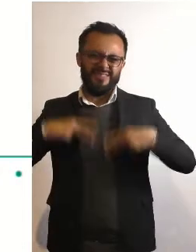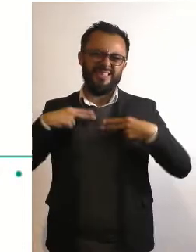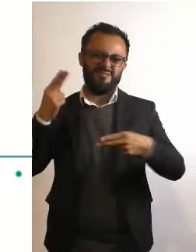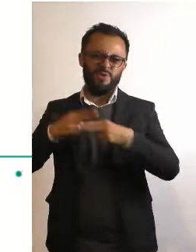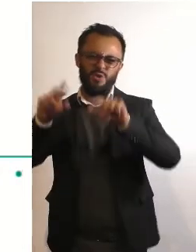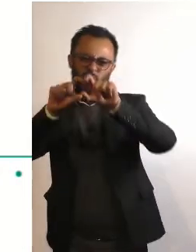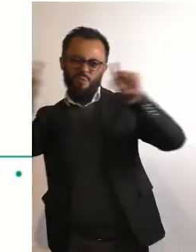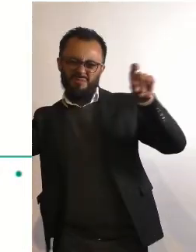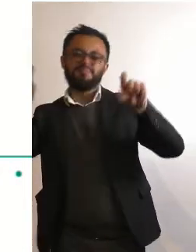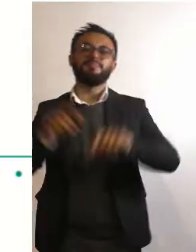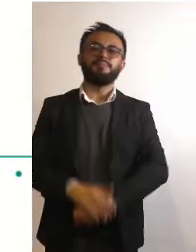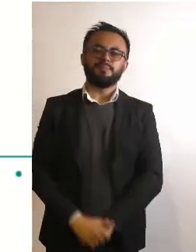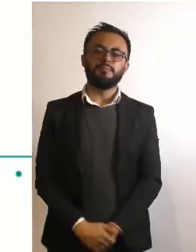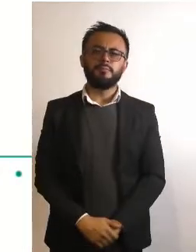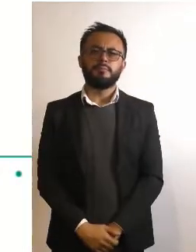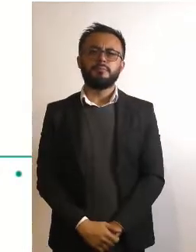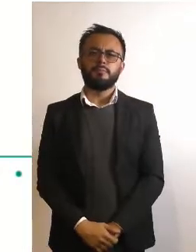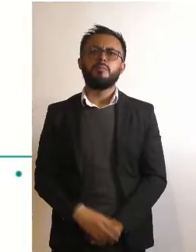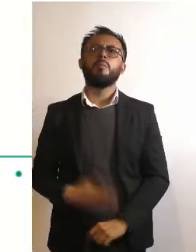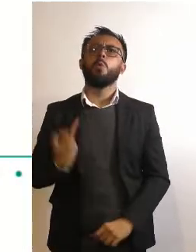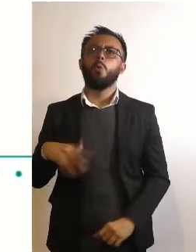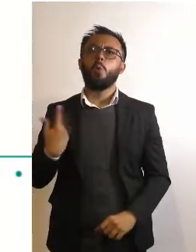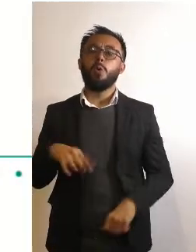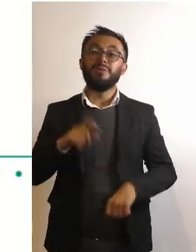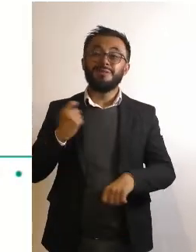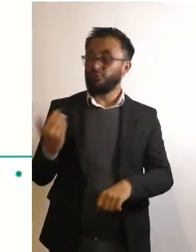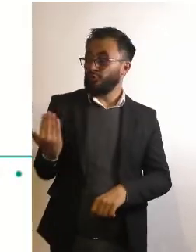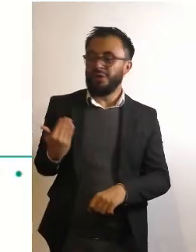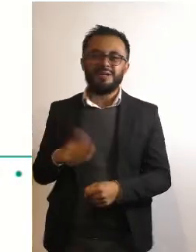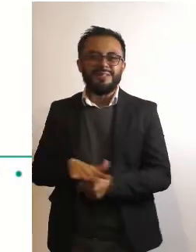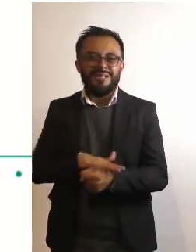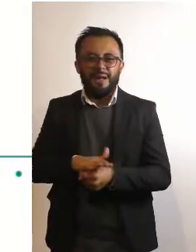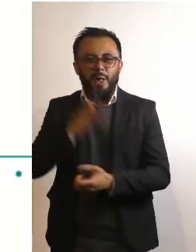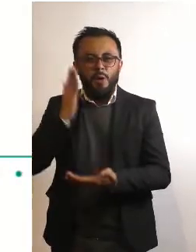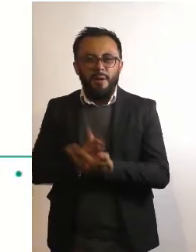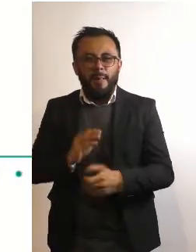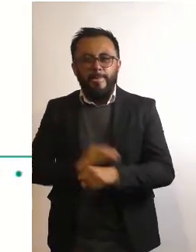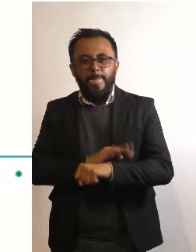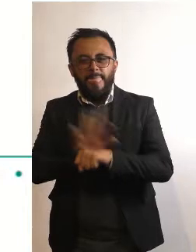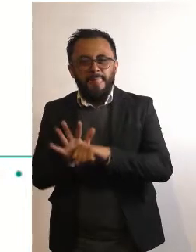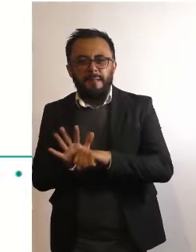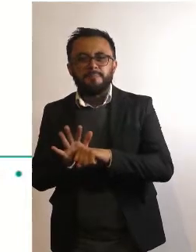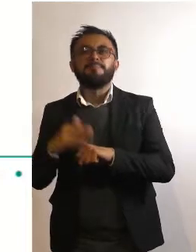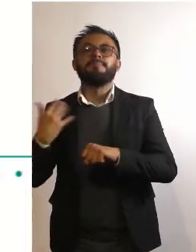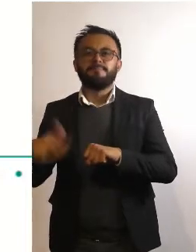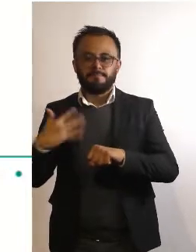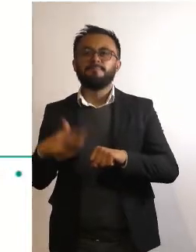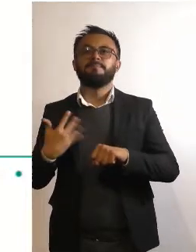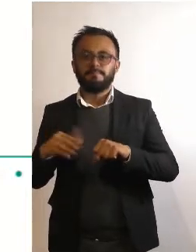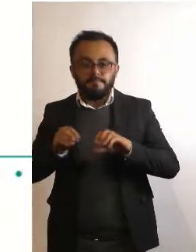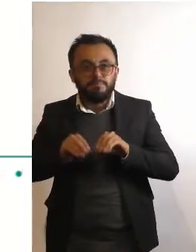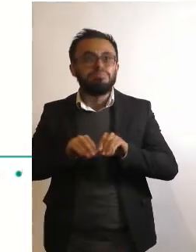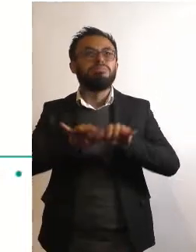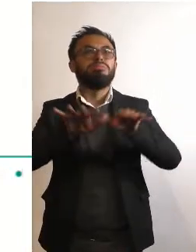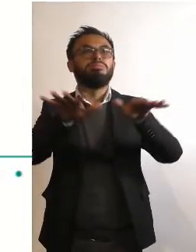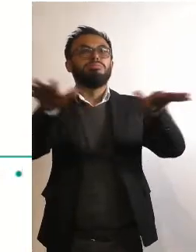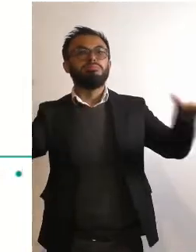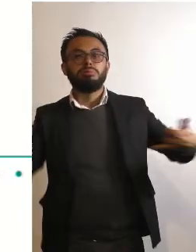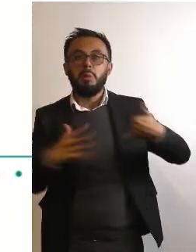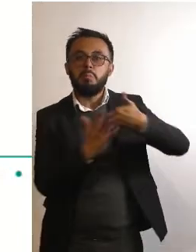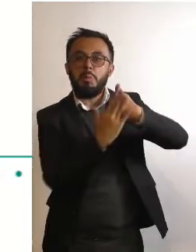importante en época de pandemia, que ha generado impacto en las regiones del país y a nivel